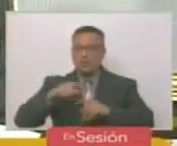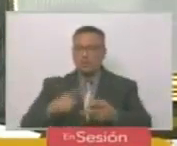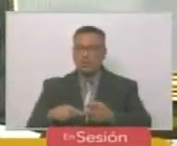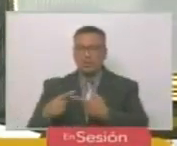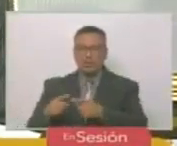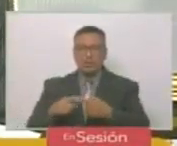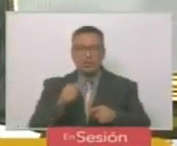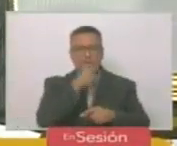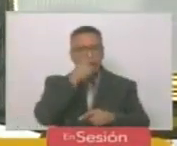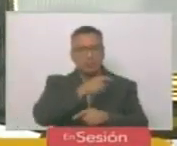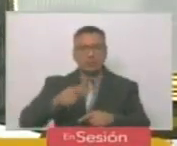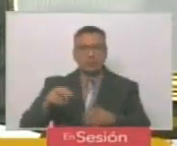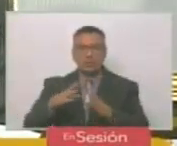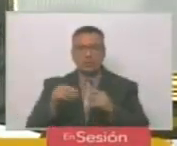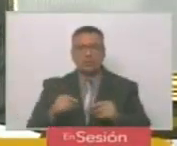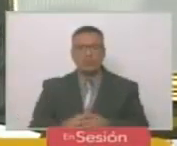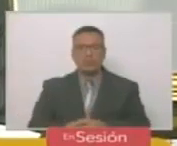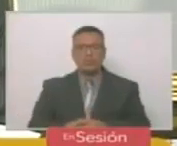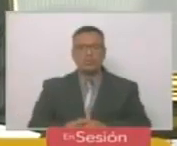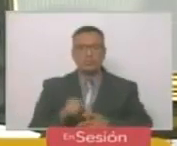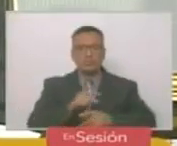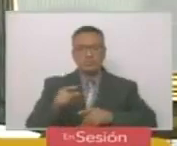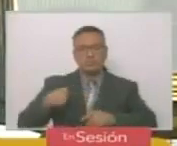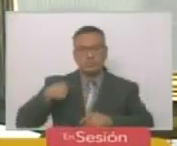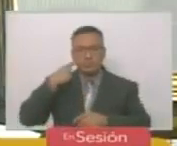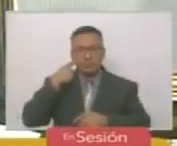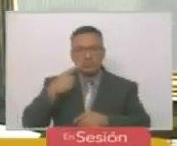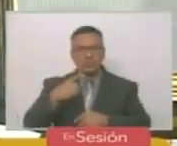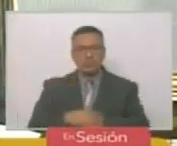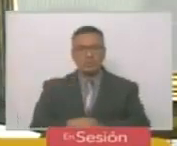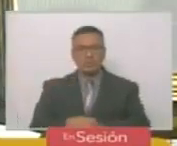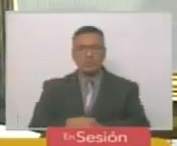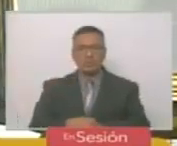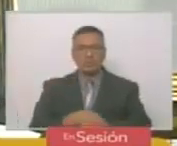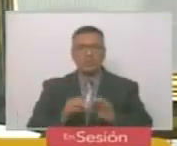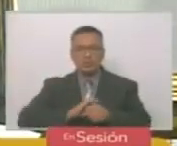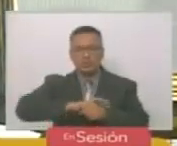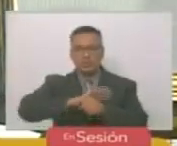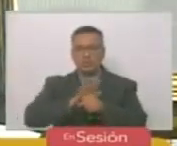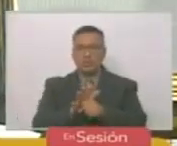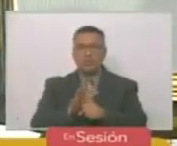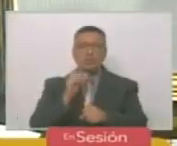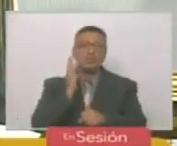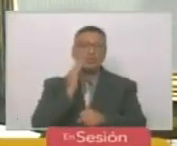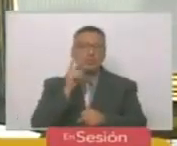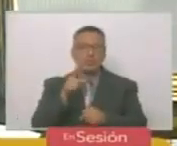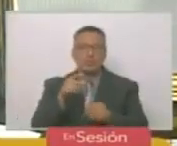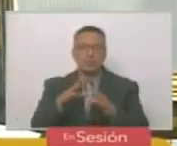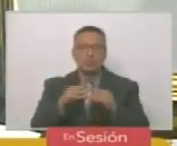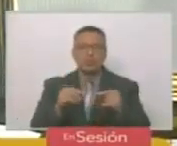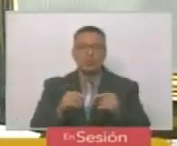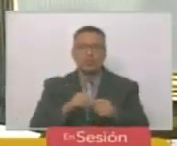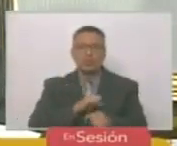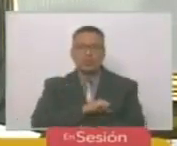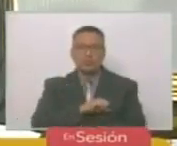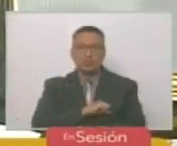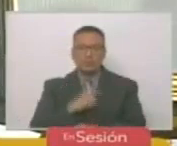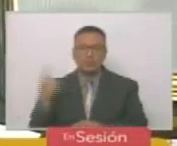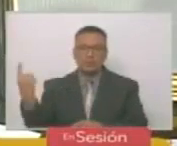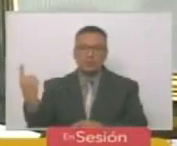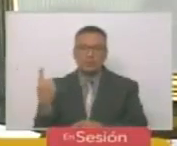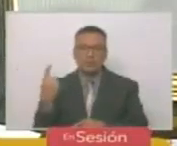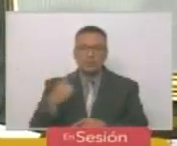todas y a todos, aquellos que vieron en la pandemia por COVID no una pavorosa amenaza contra